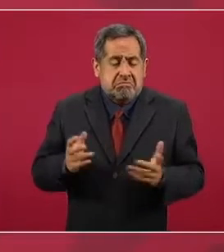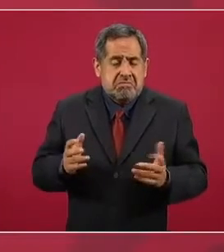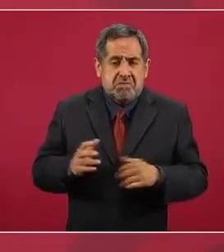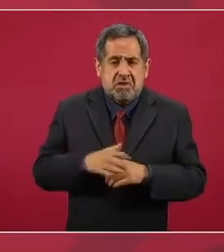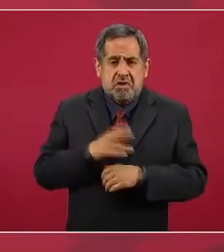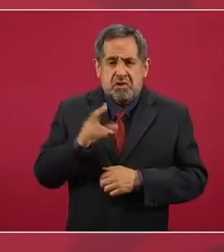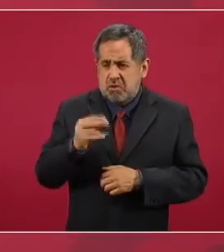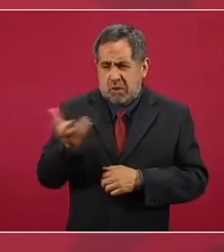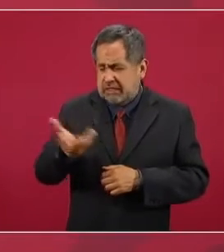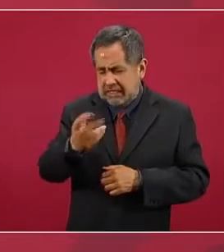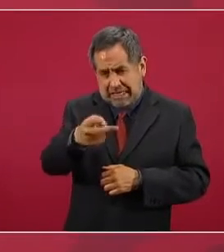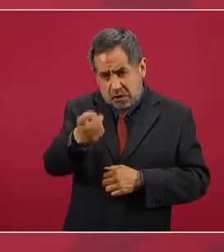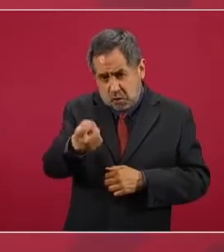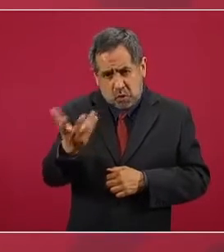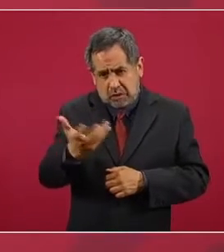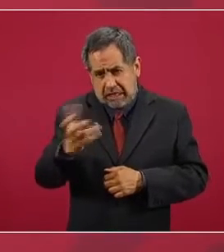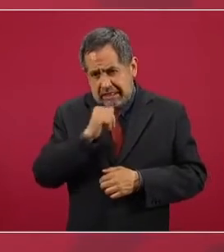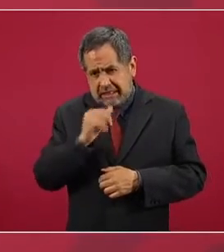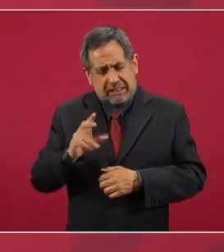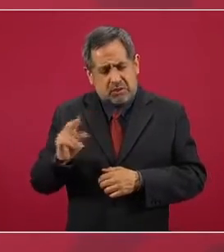porque no se lleva a cabo.